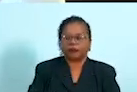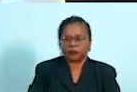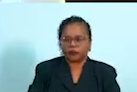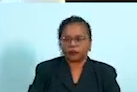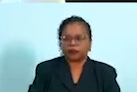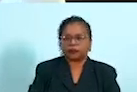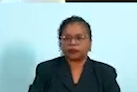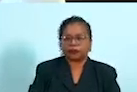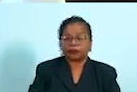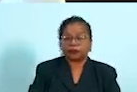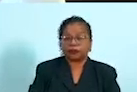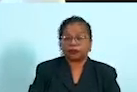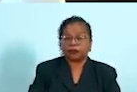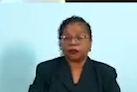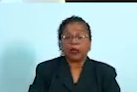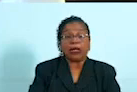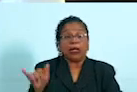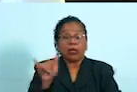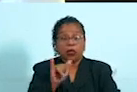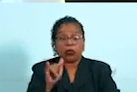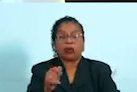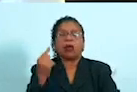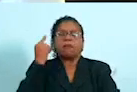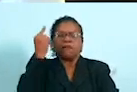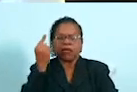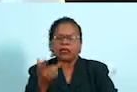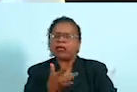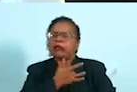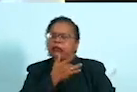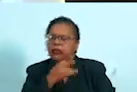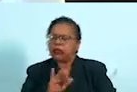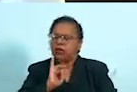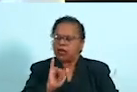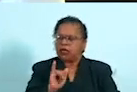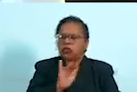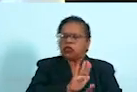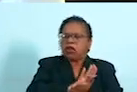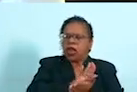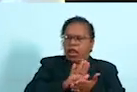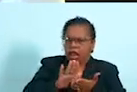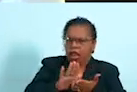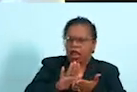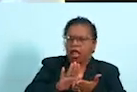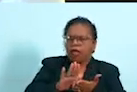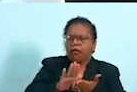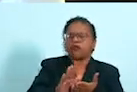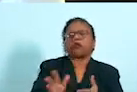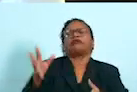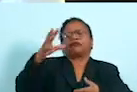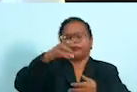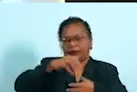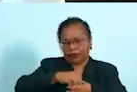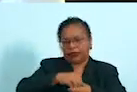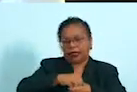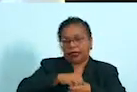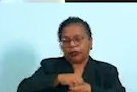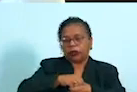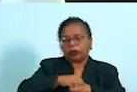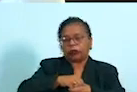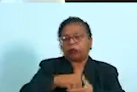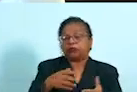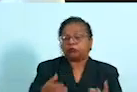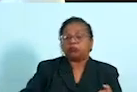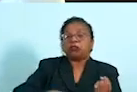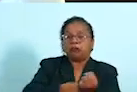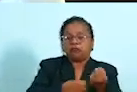voto tenga igual valor y que el Parlamento sea una representación representativa